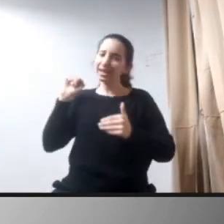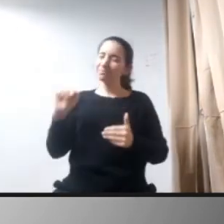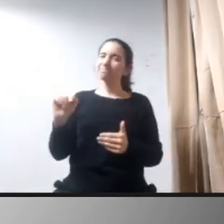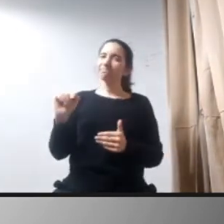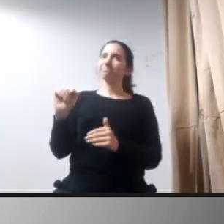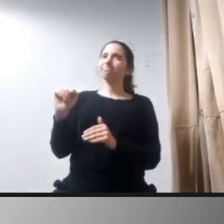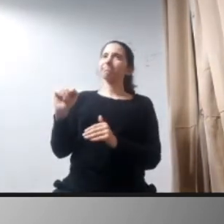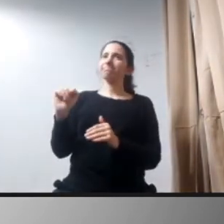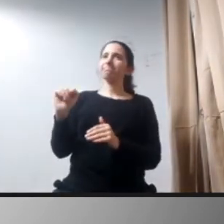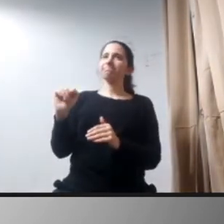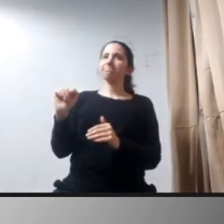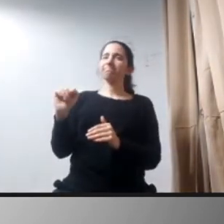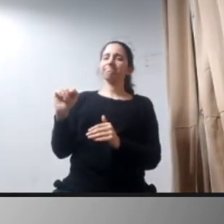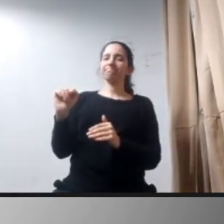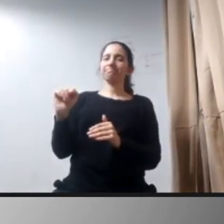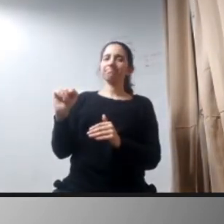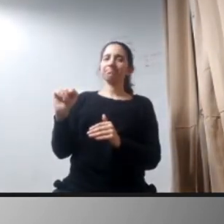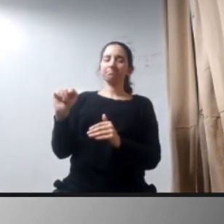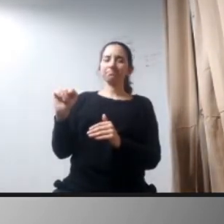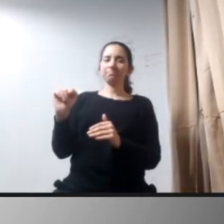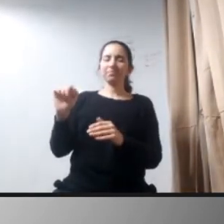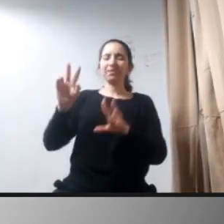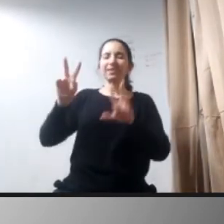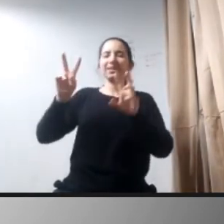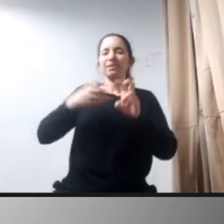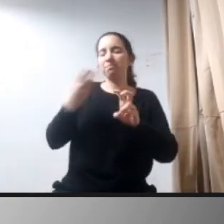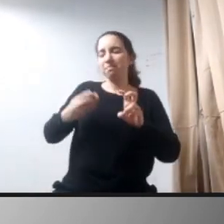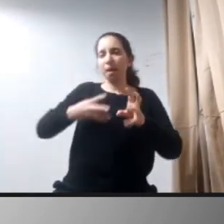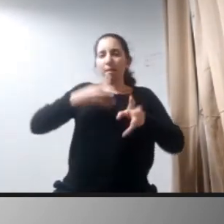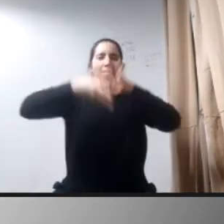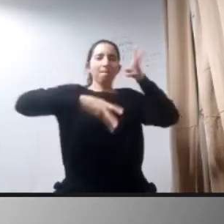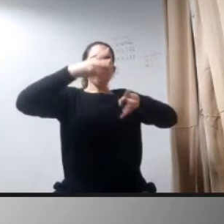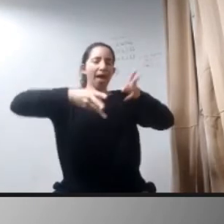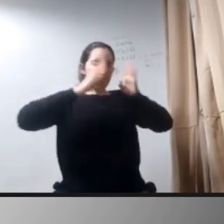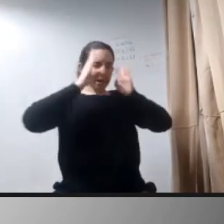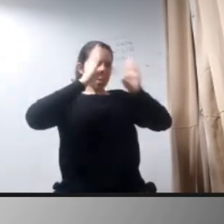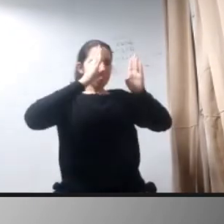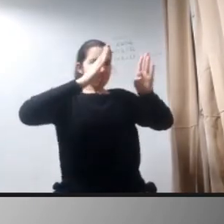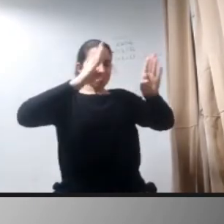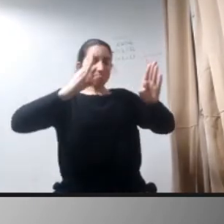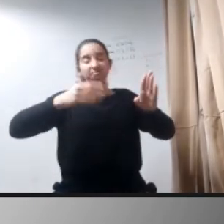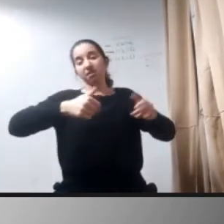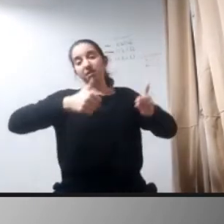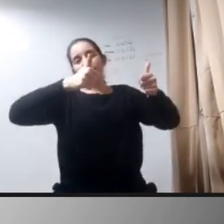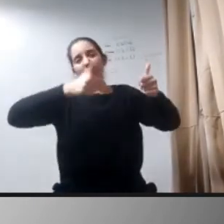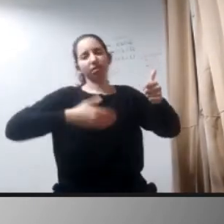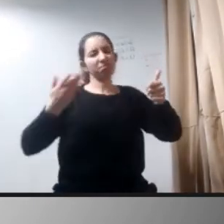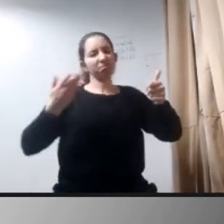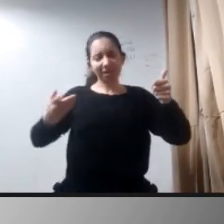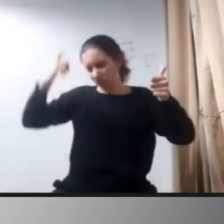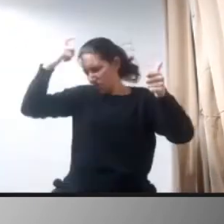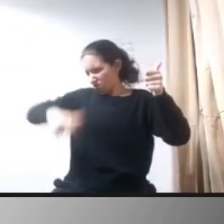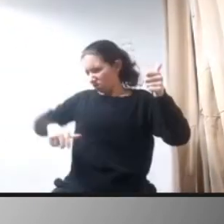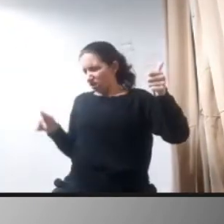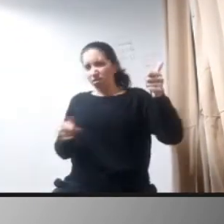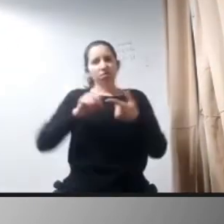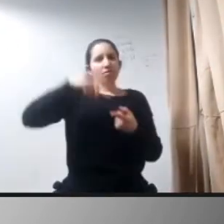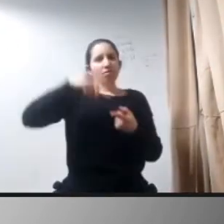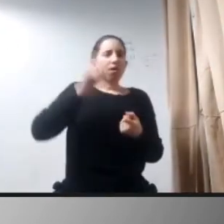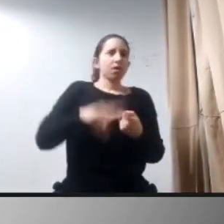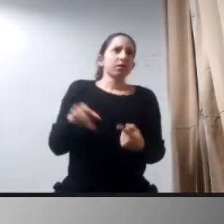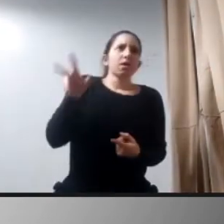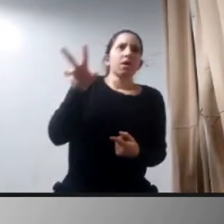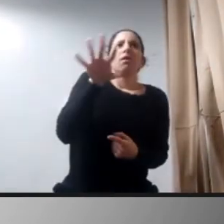cada vez más en el poder de las máquinas, por suerte, porque no es digno de un ser humano estar todos